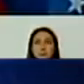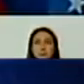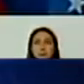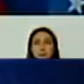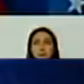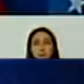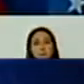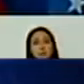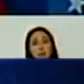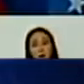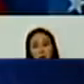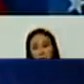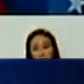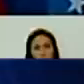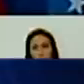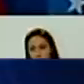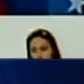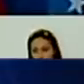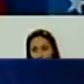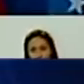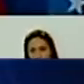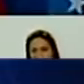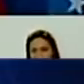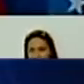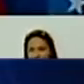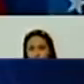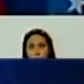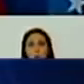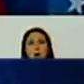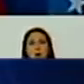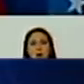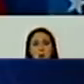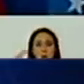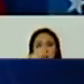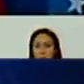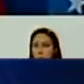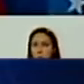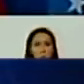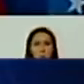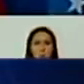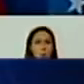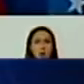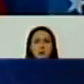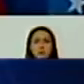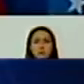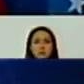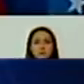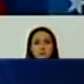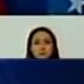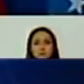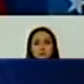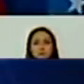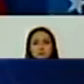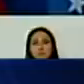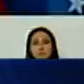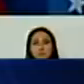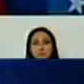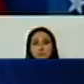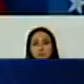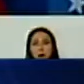asociación para delinquir, circulación aérea en zonas prohibidas o peligrosas, circulación aérea por